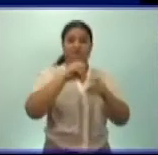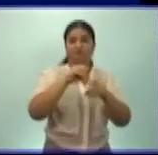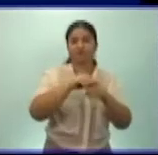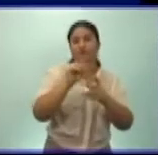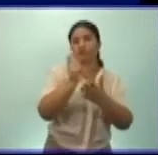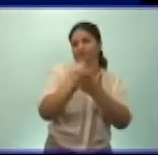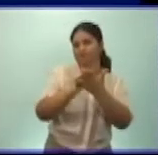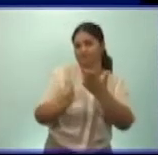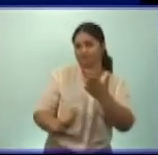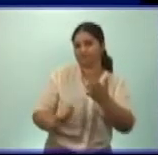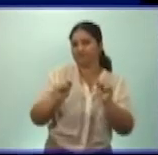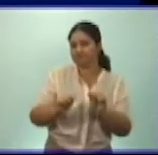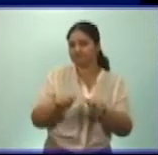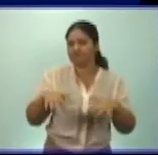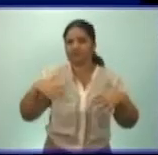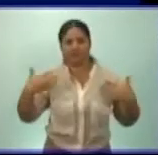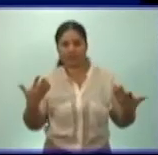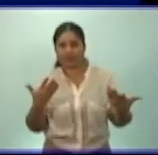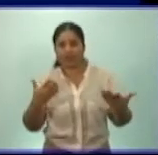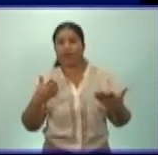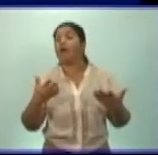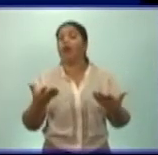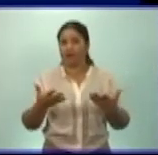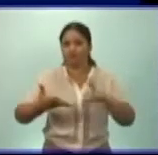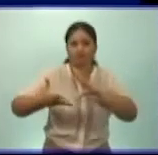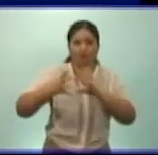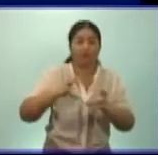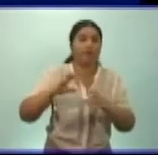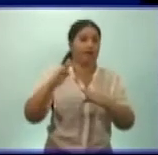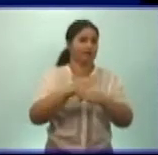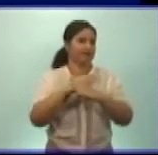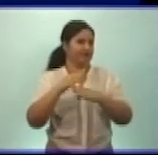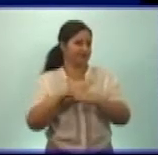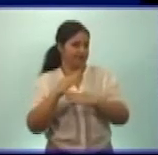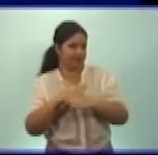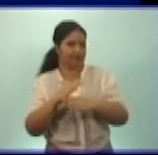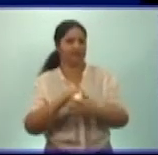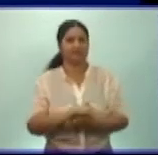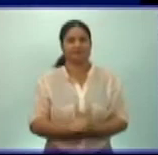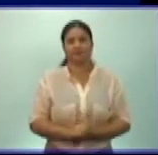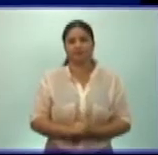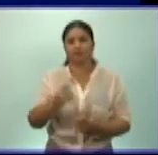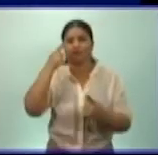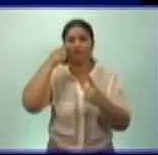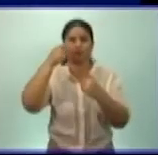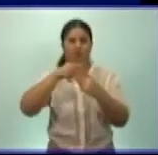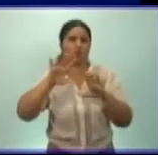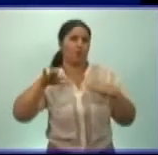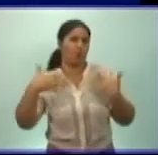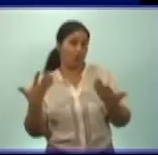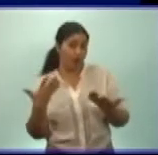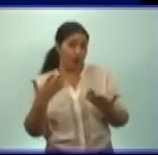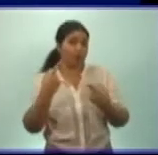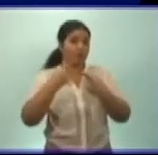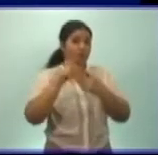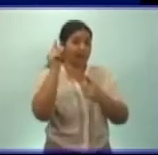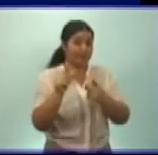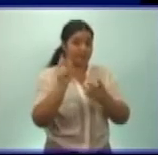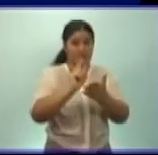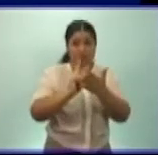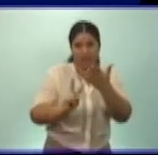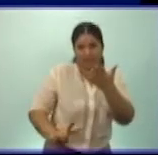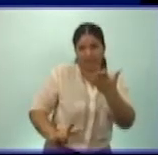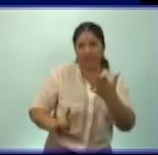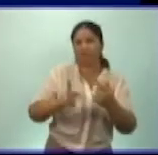también caricaturizados para de cierta forma crear la risa y hacerlos quedar en